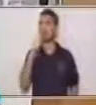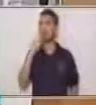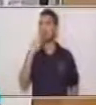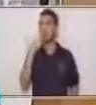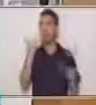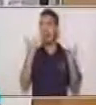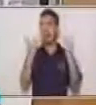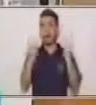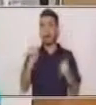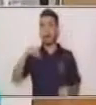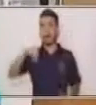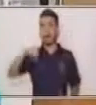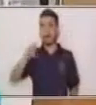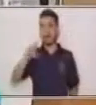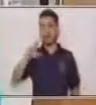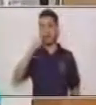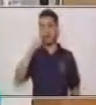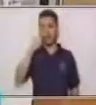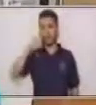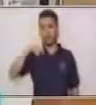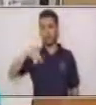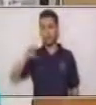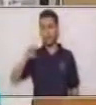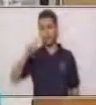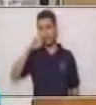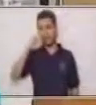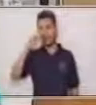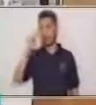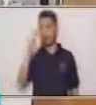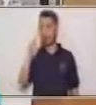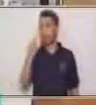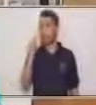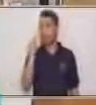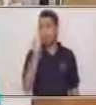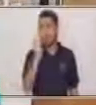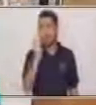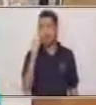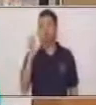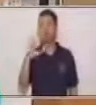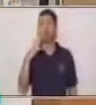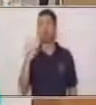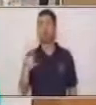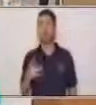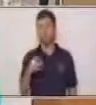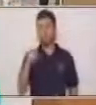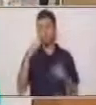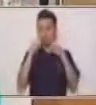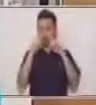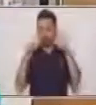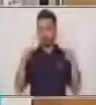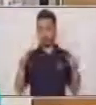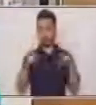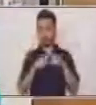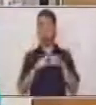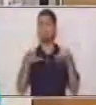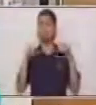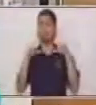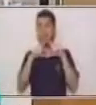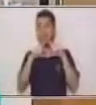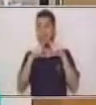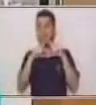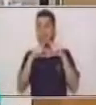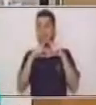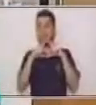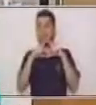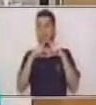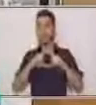del perímetro, pero únicamente vamos a hablar del cálculo del perímetro de un... ¿Qué figura es esta?